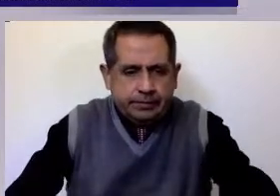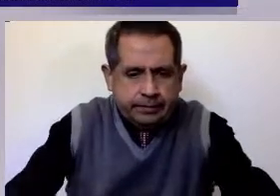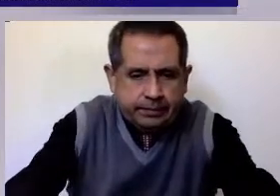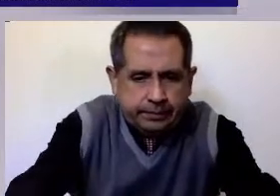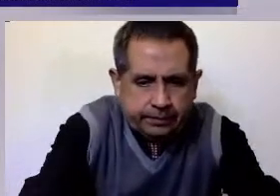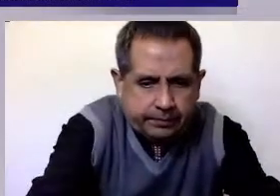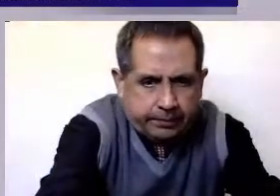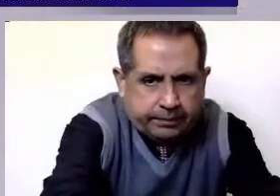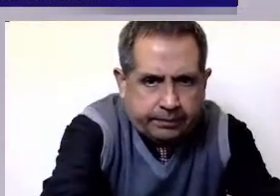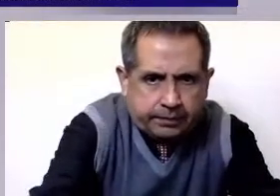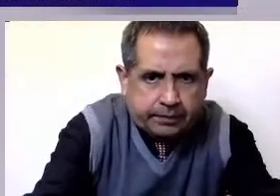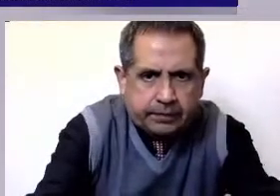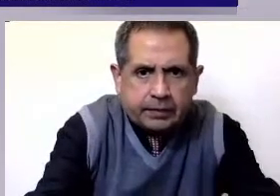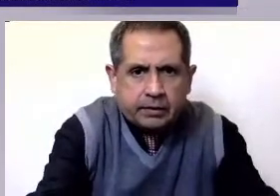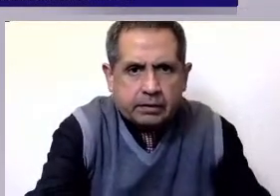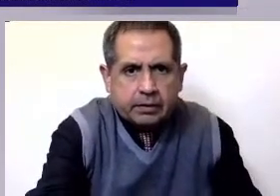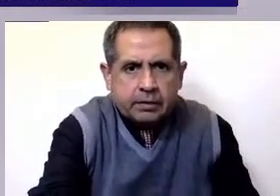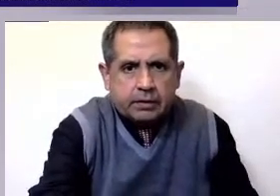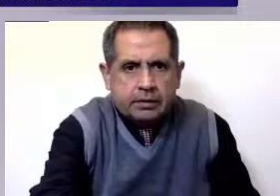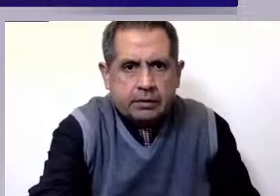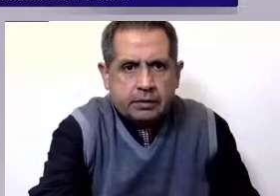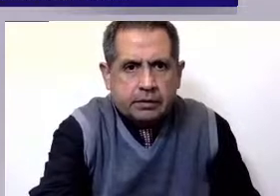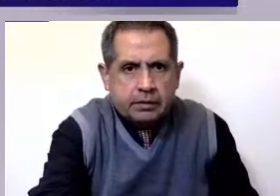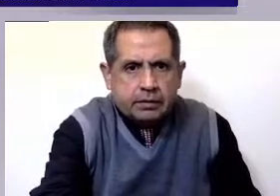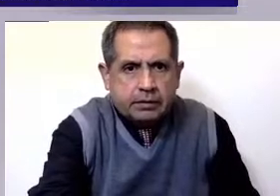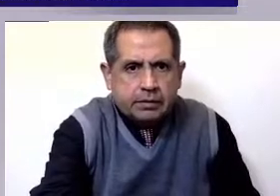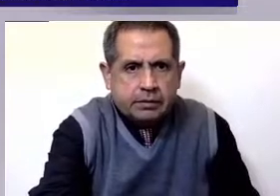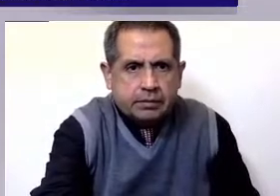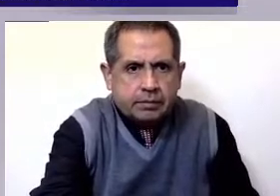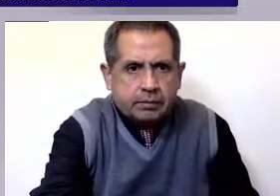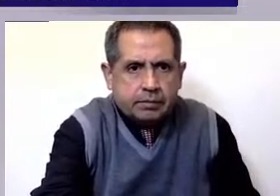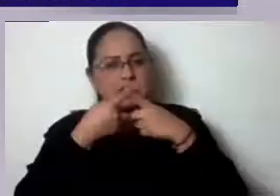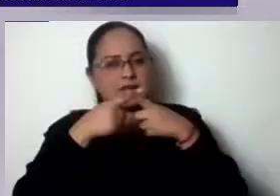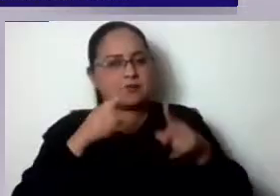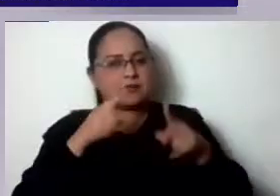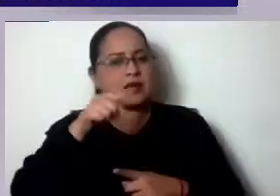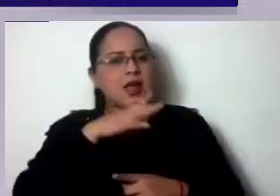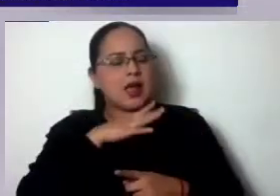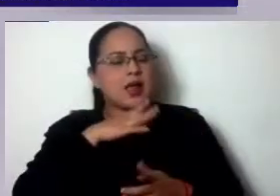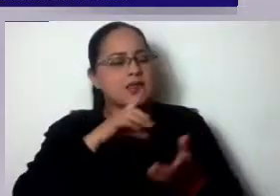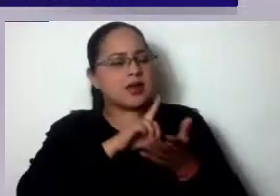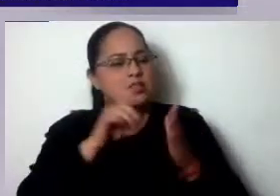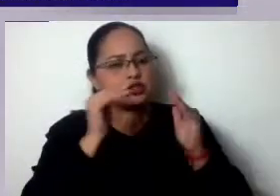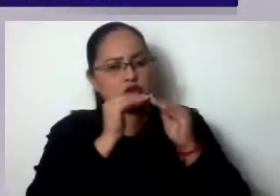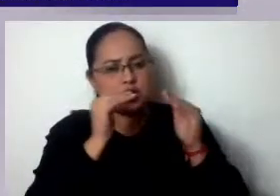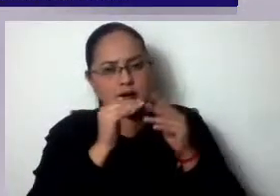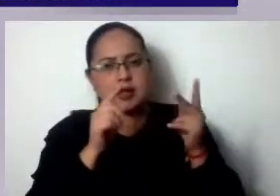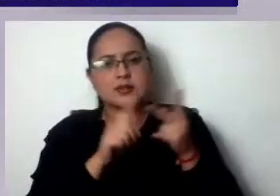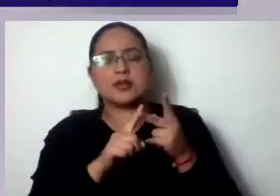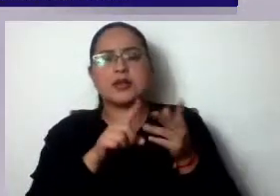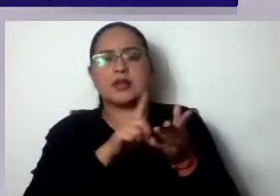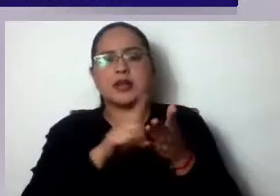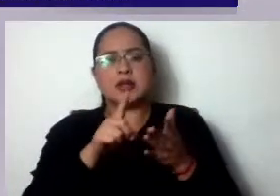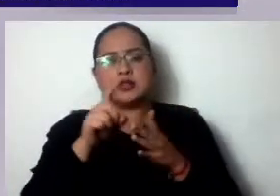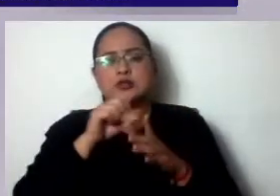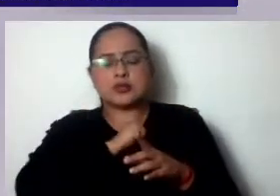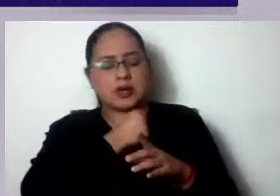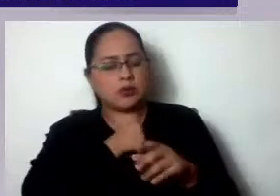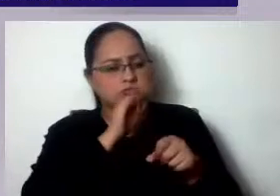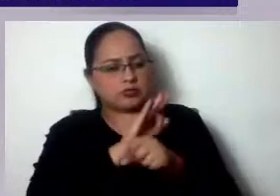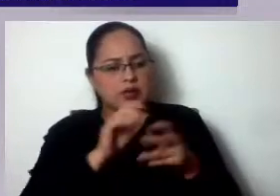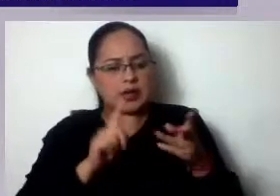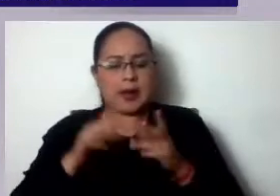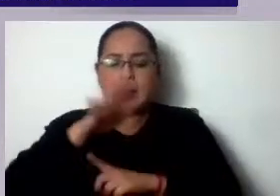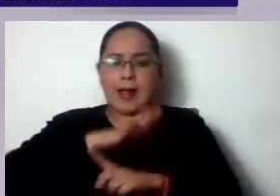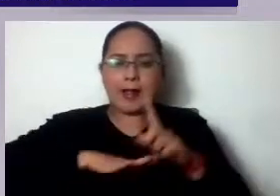comentó al virtual derecho a la vivienda acción de la salud y al medio ambiente sano todos reconocidos en